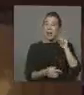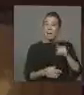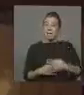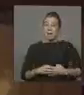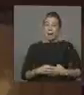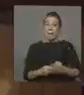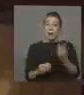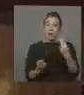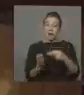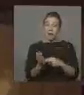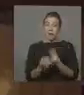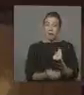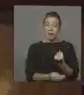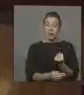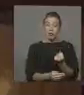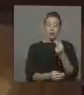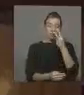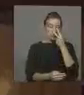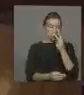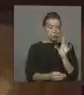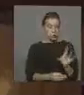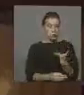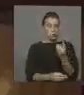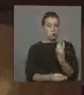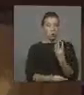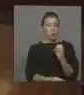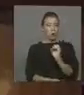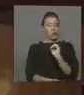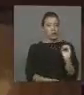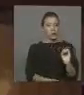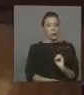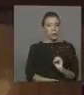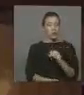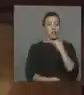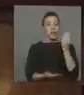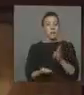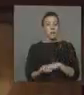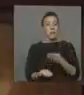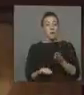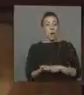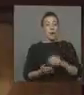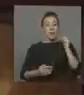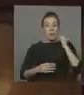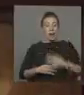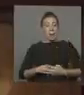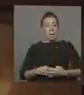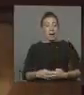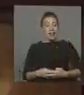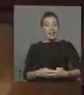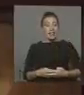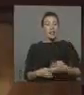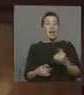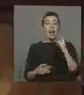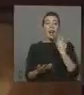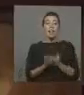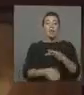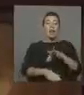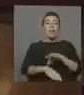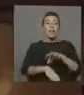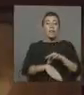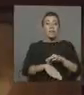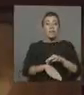en el 2012, se pudo observar que el 40% de las muertes maternas presentaban una patología